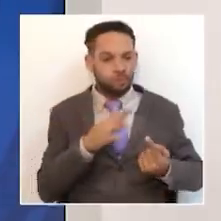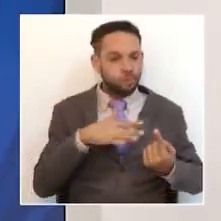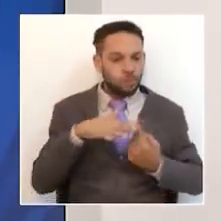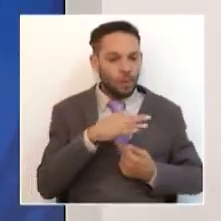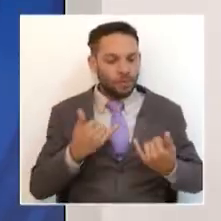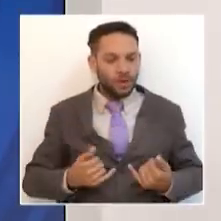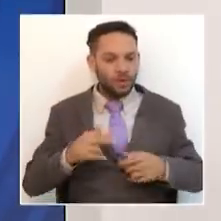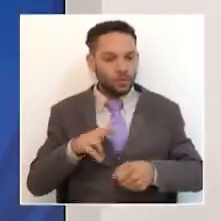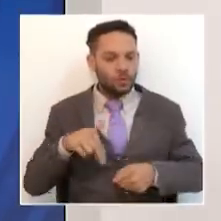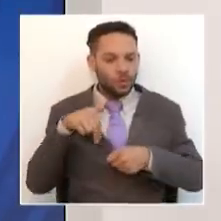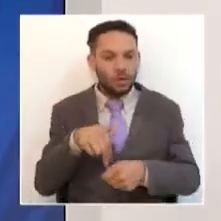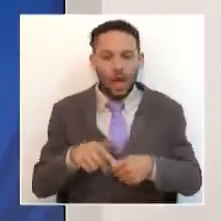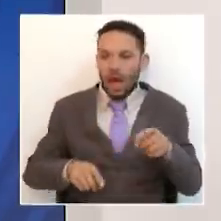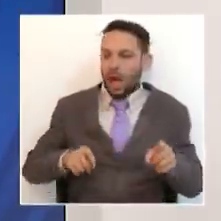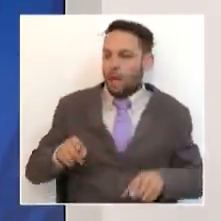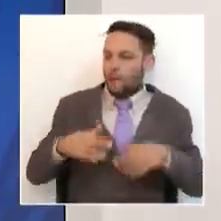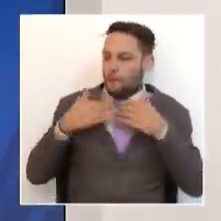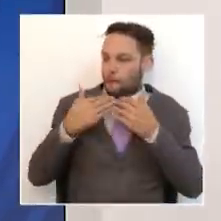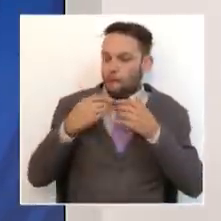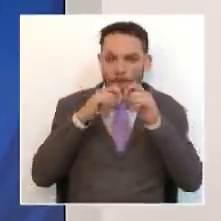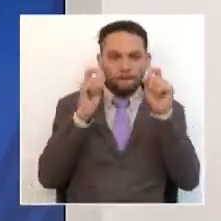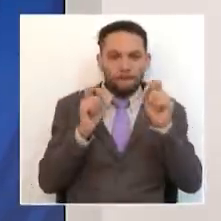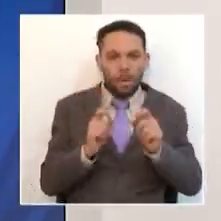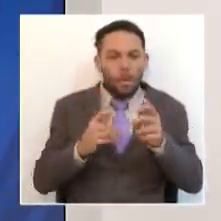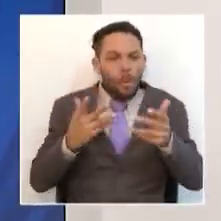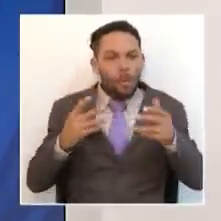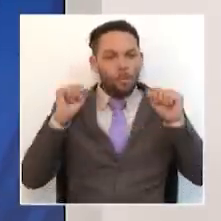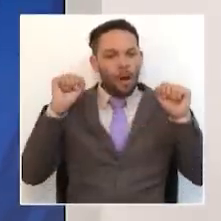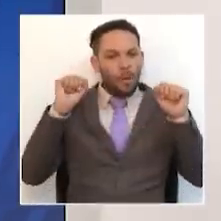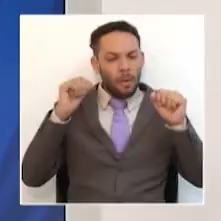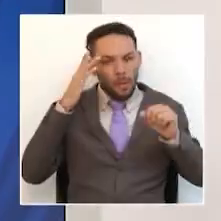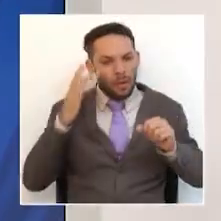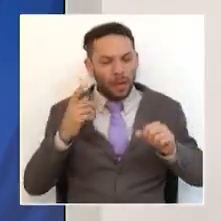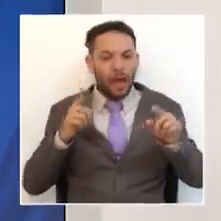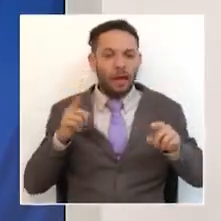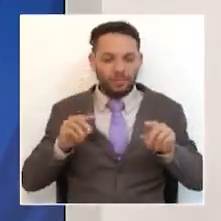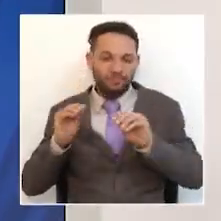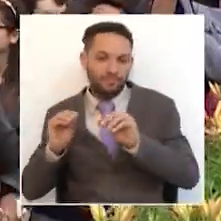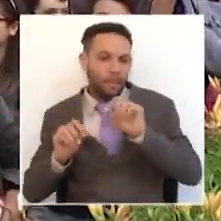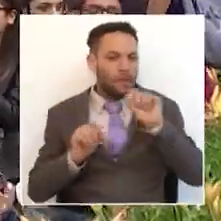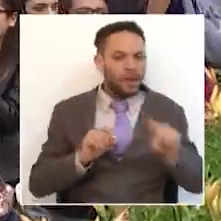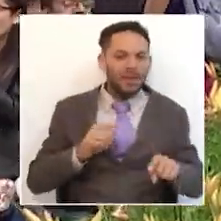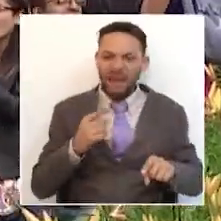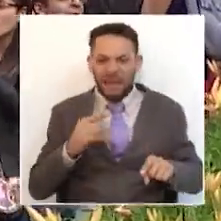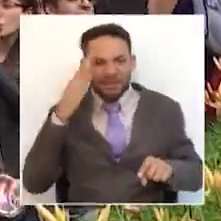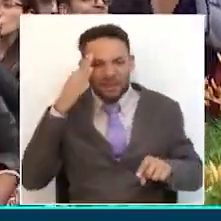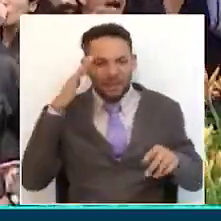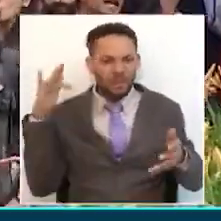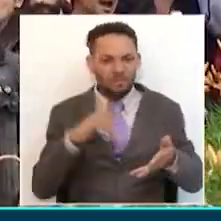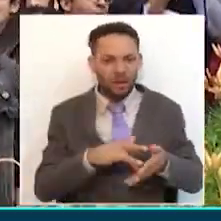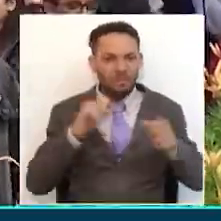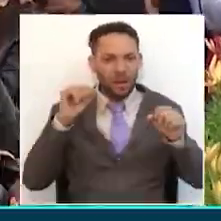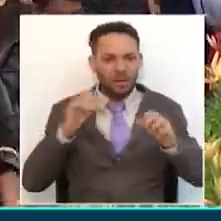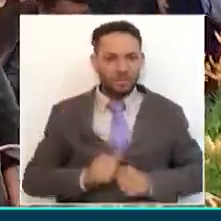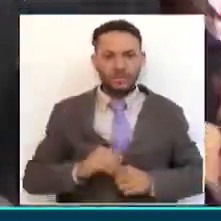muchos ciudadanos ni siquiera saben por qué se protesta. Hicimos el ejercicio en las calles y esto fue lo que encontramos. En Colombia